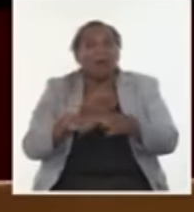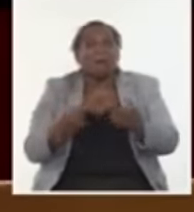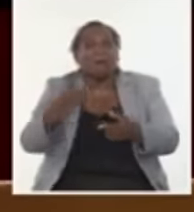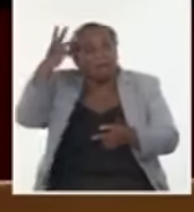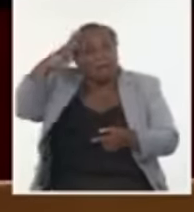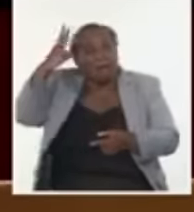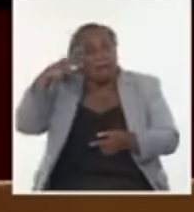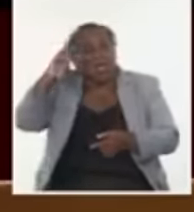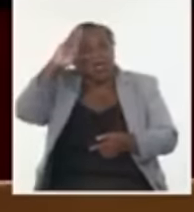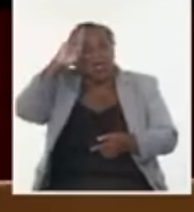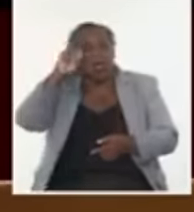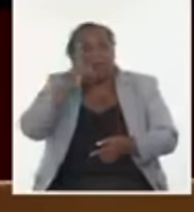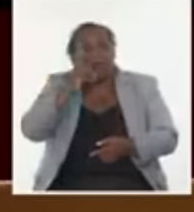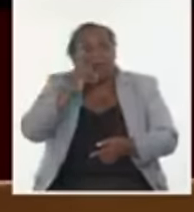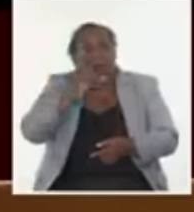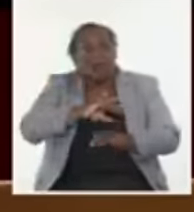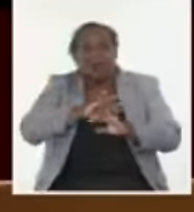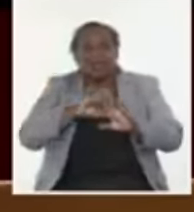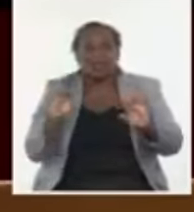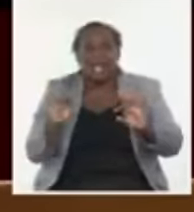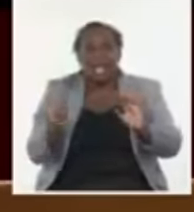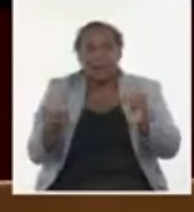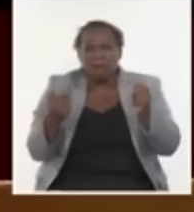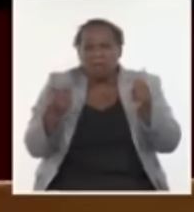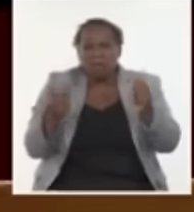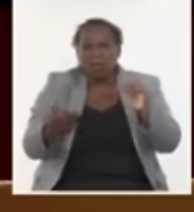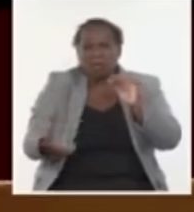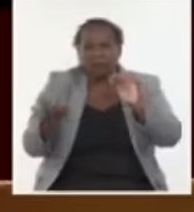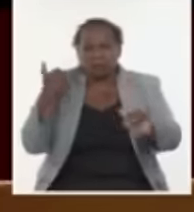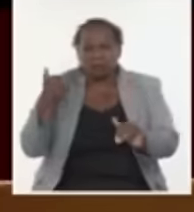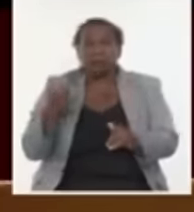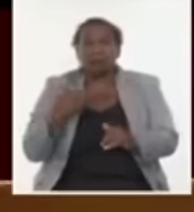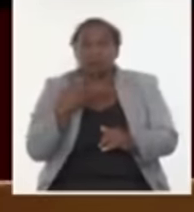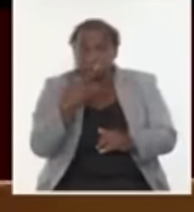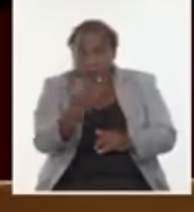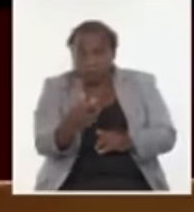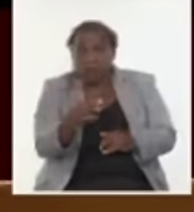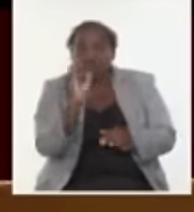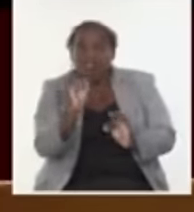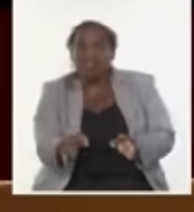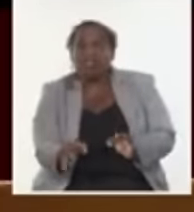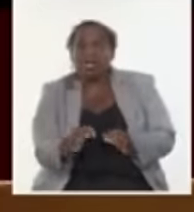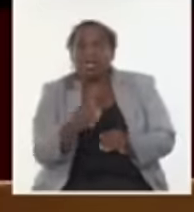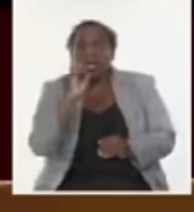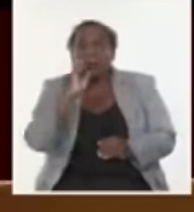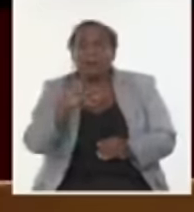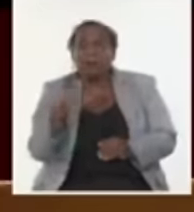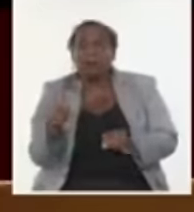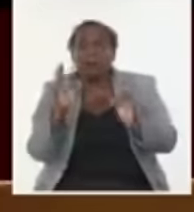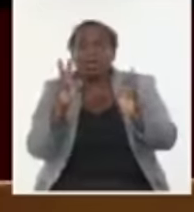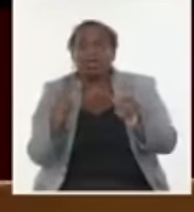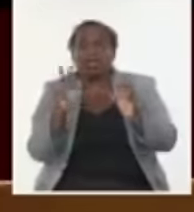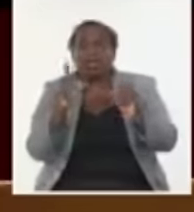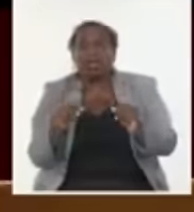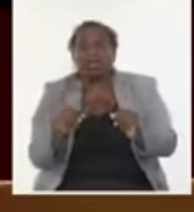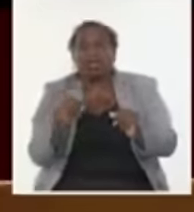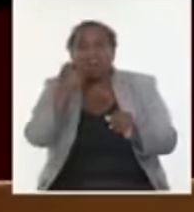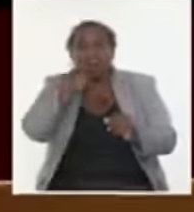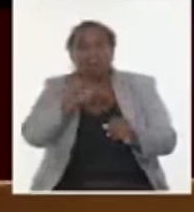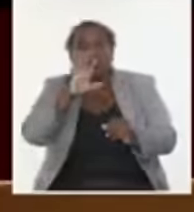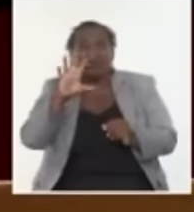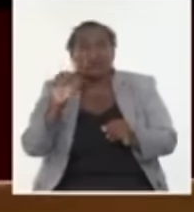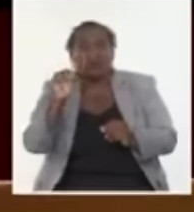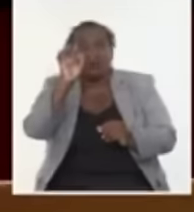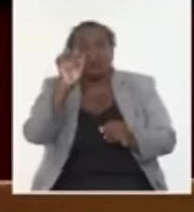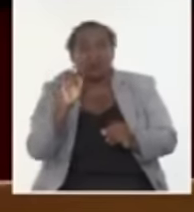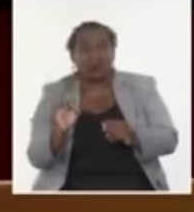la principal competencia, ya se recuperaron? Sí, es verdad, se recuperaron. Busquen las estadísticas. Más del 50%